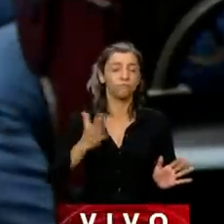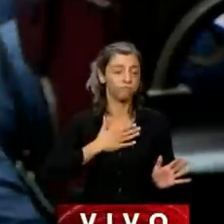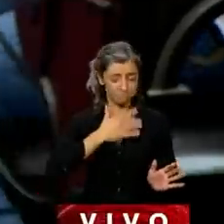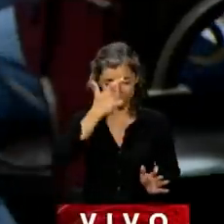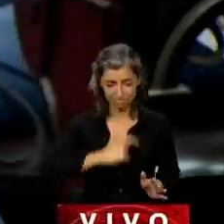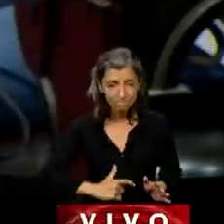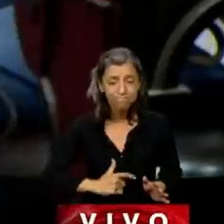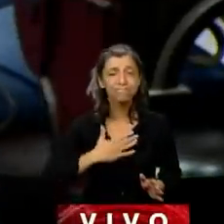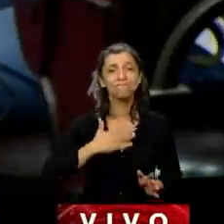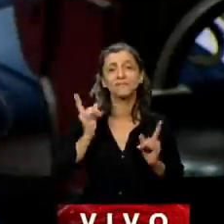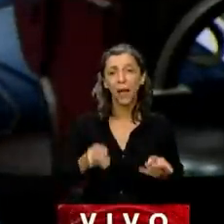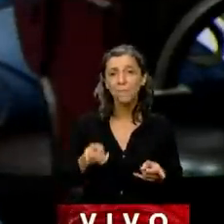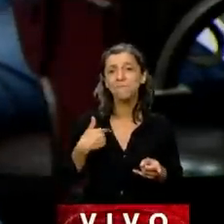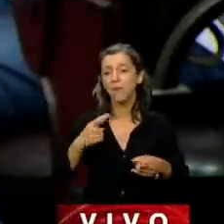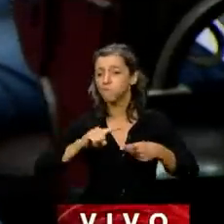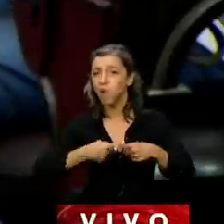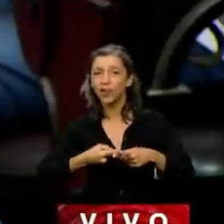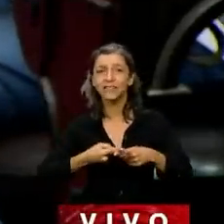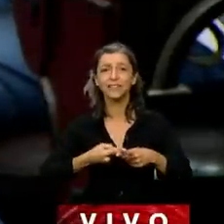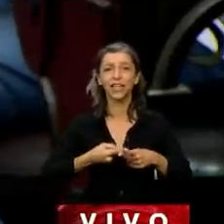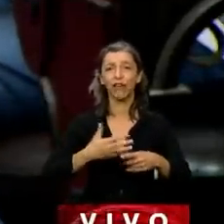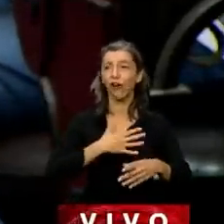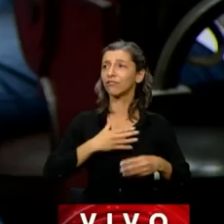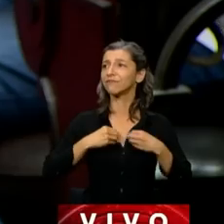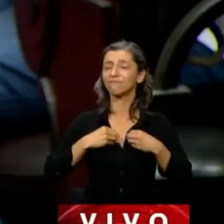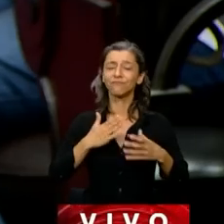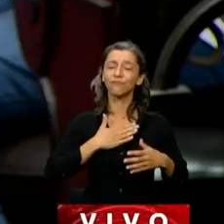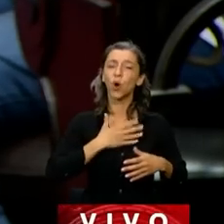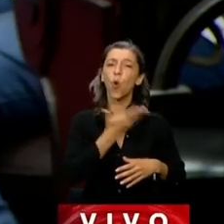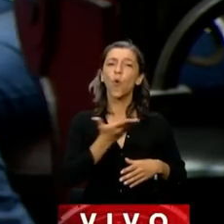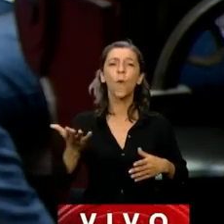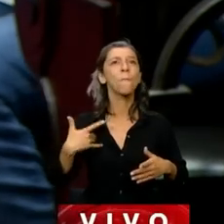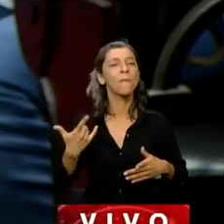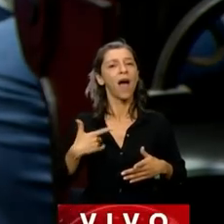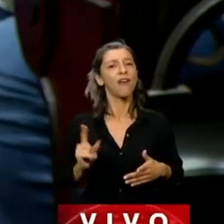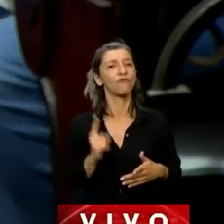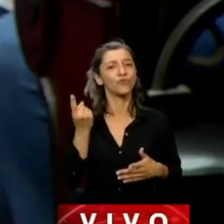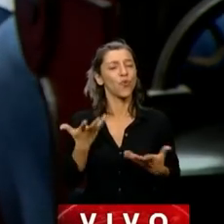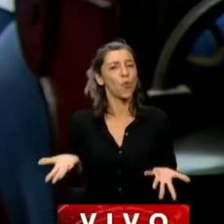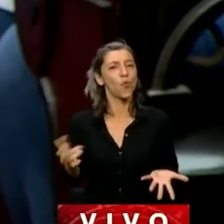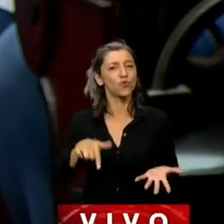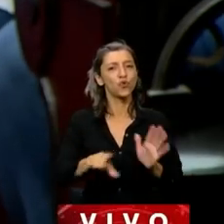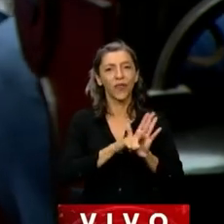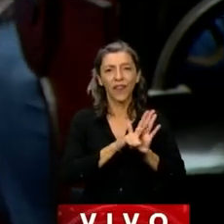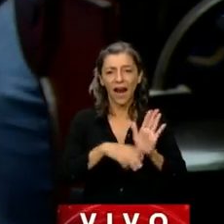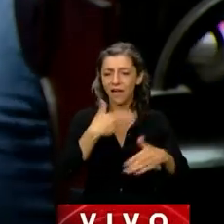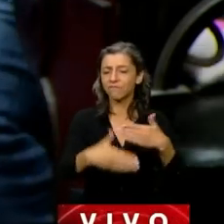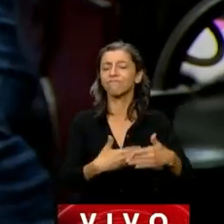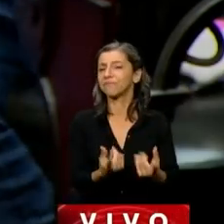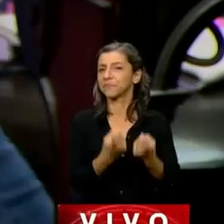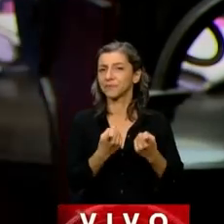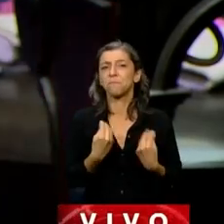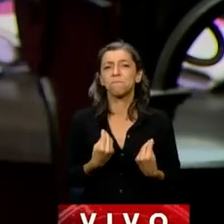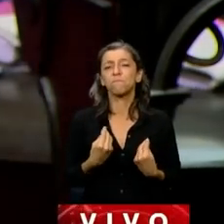personal, político, humano, por avanzar con esta ley. Primero porque es una deuda y